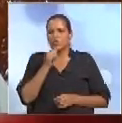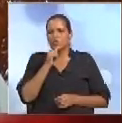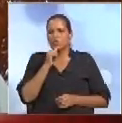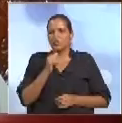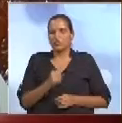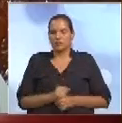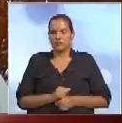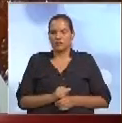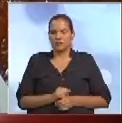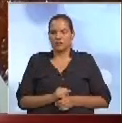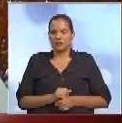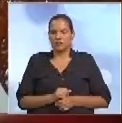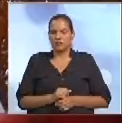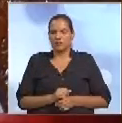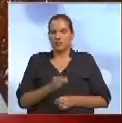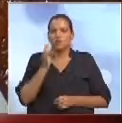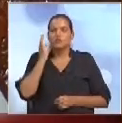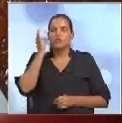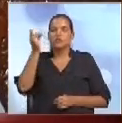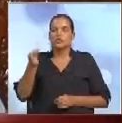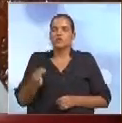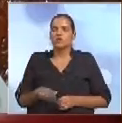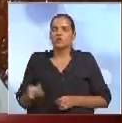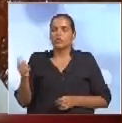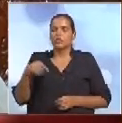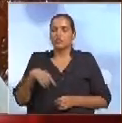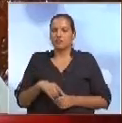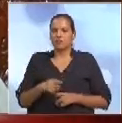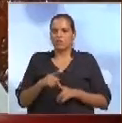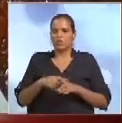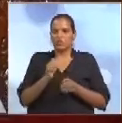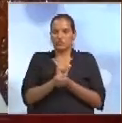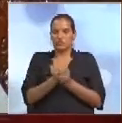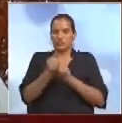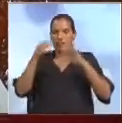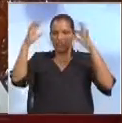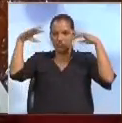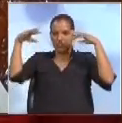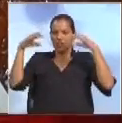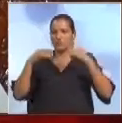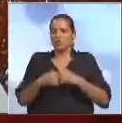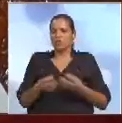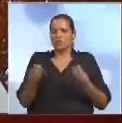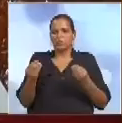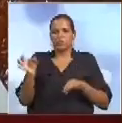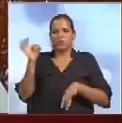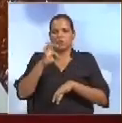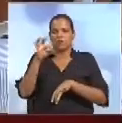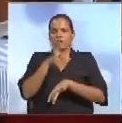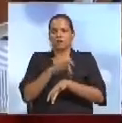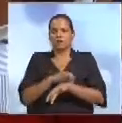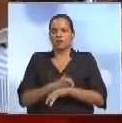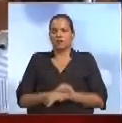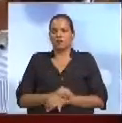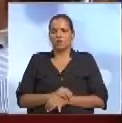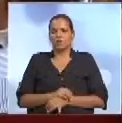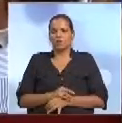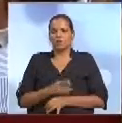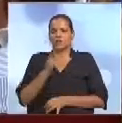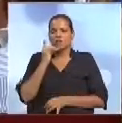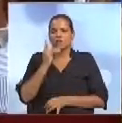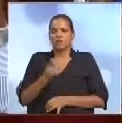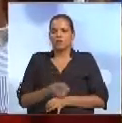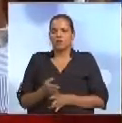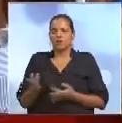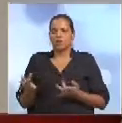cual, con la futura venida del fenómeno del Niño, esto formará un caldo de cultivo para que se reproduzca. Recomendaciones